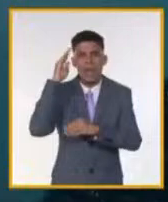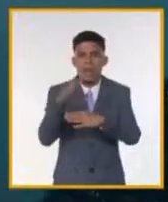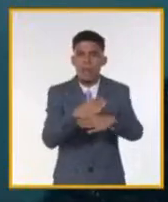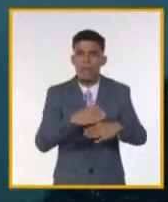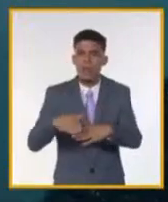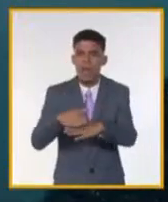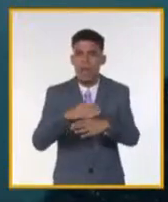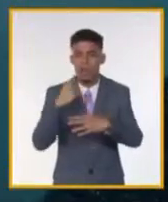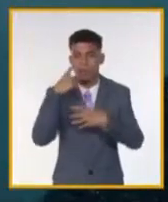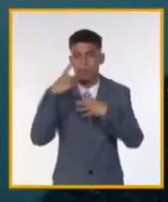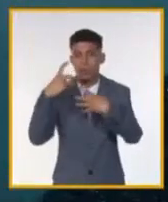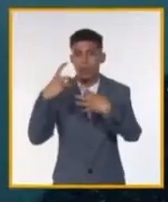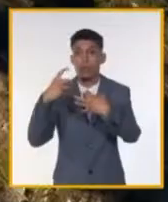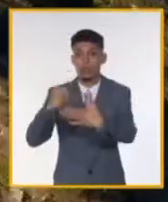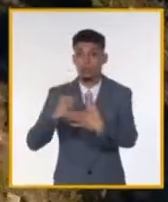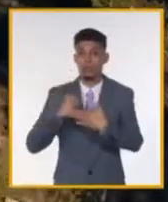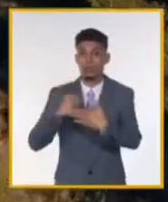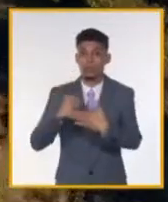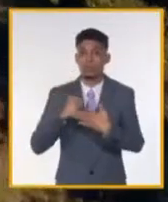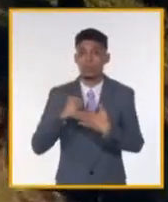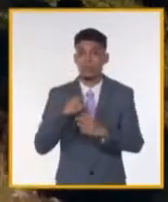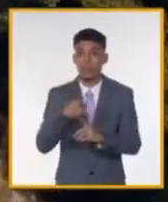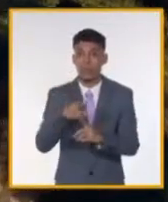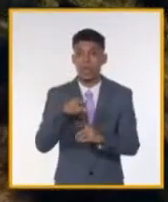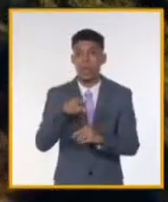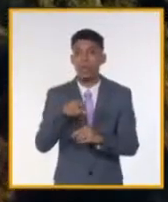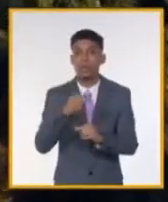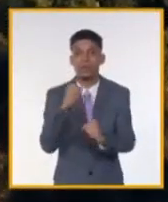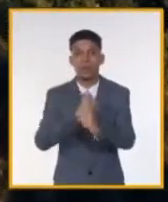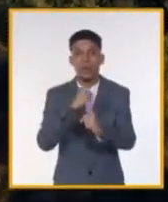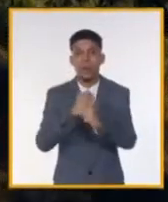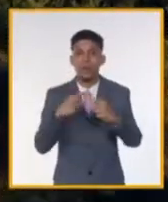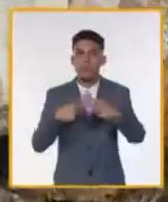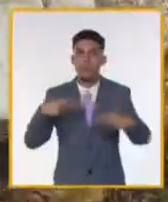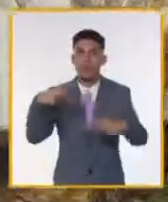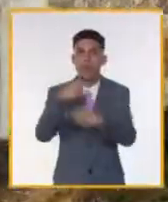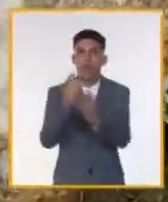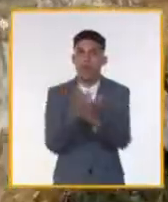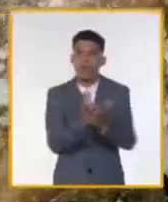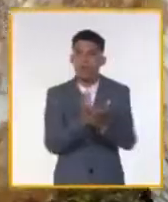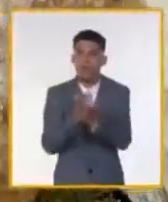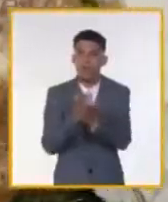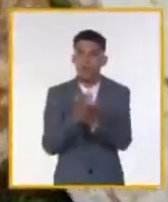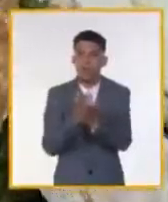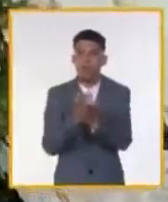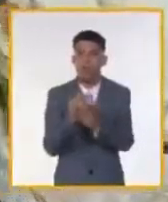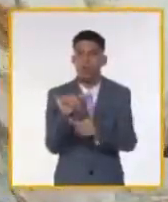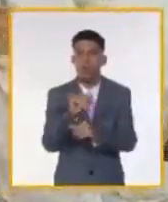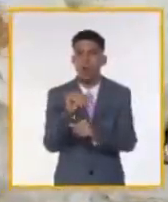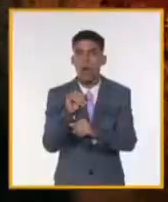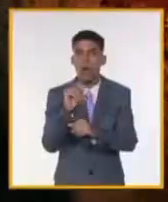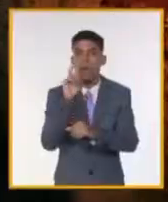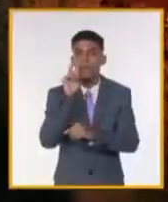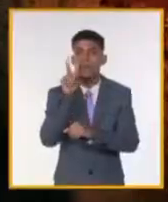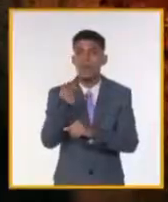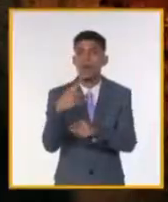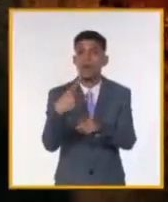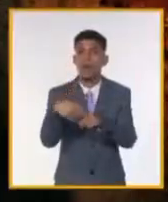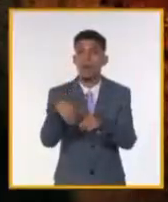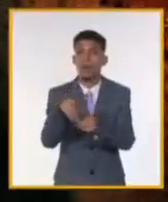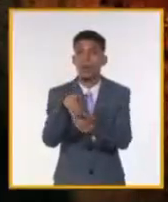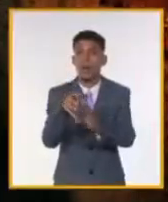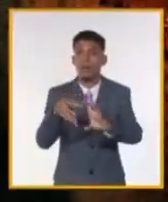de estas materias primas. Constituyen tareas de alta prioridad el estudio e identificación de nuevos yacimientos geológicos en Ciego de